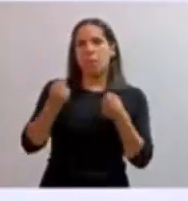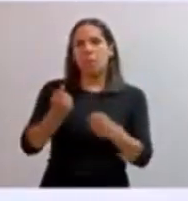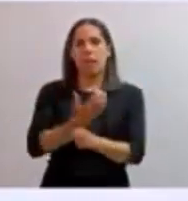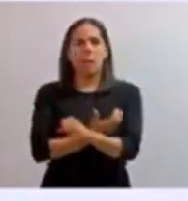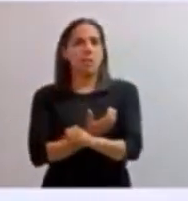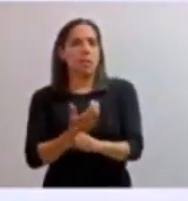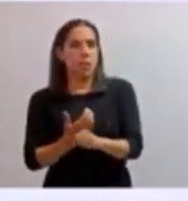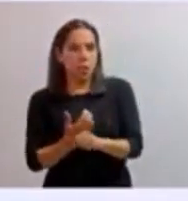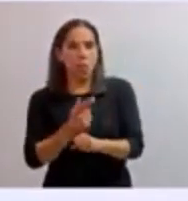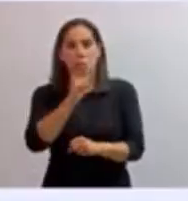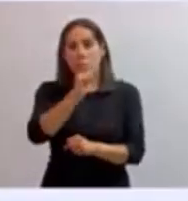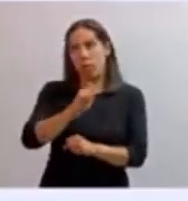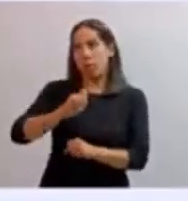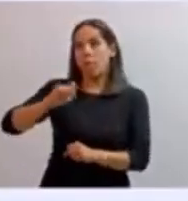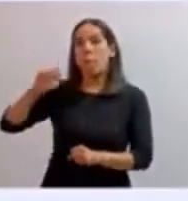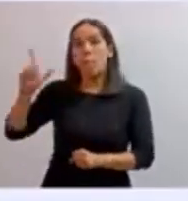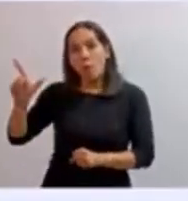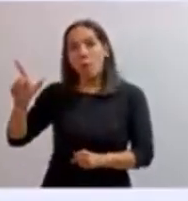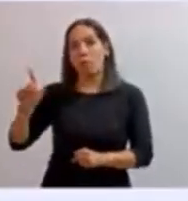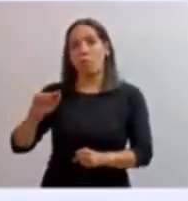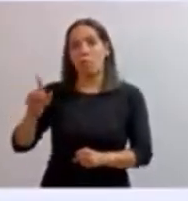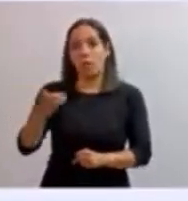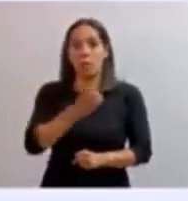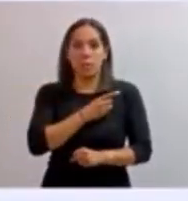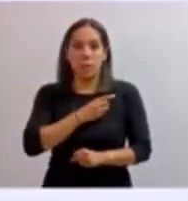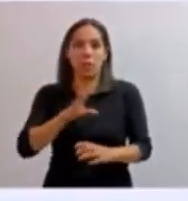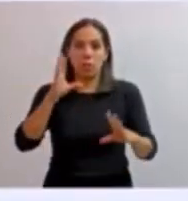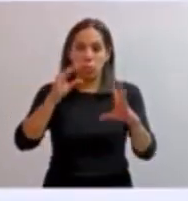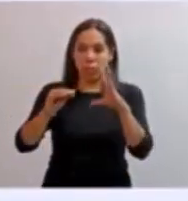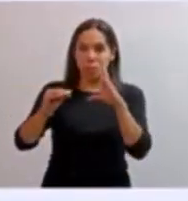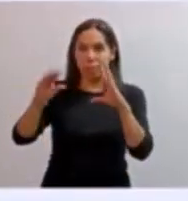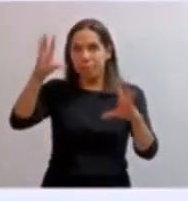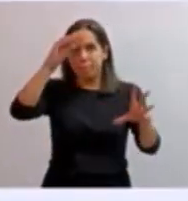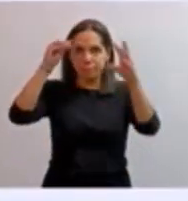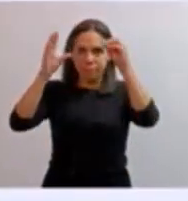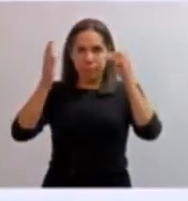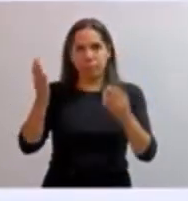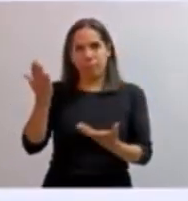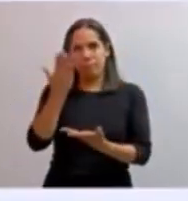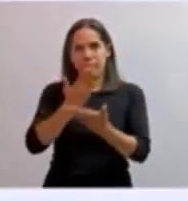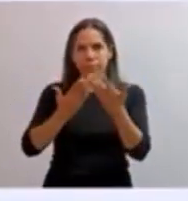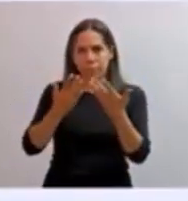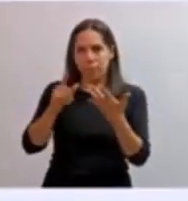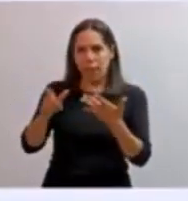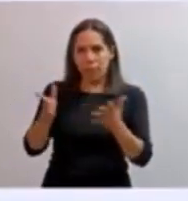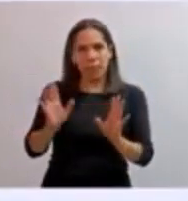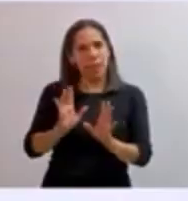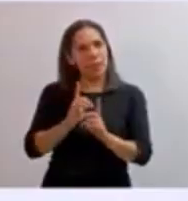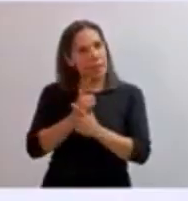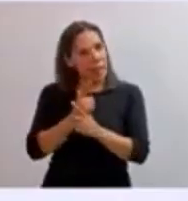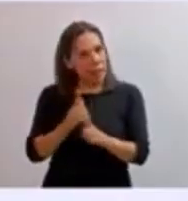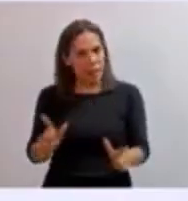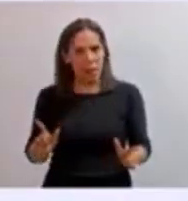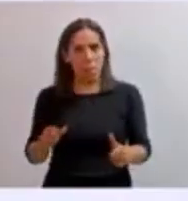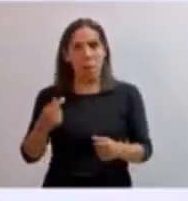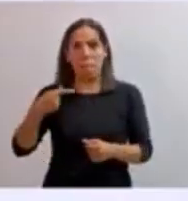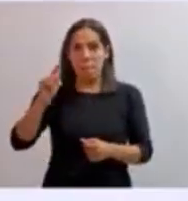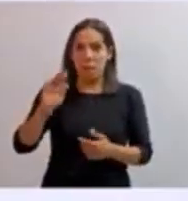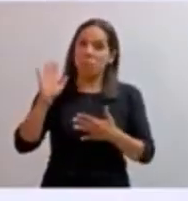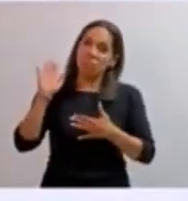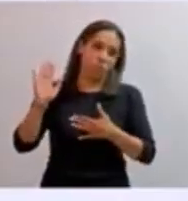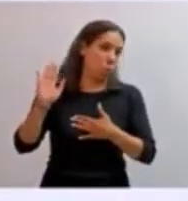tu profesión, en tu autonomía, y ten esa capacidad de decisión, pero es una decisión